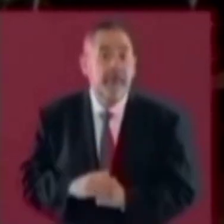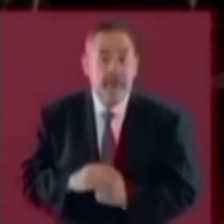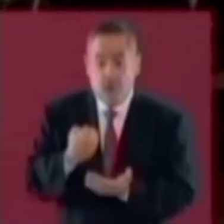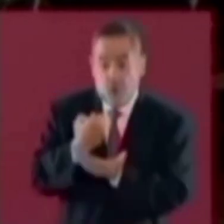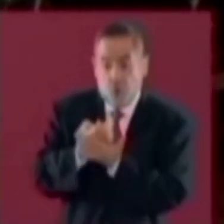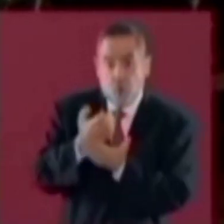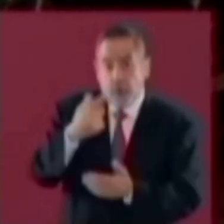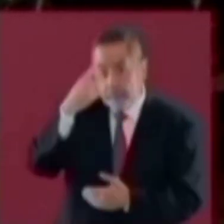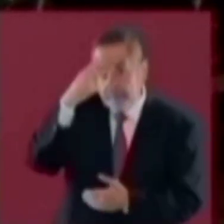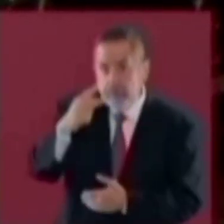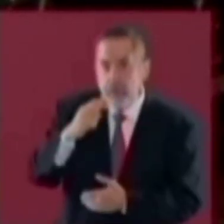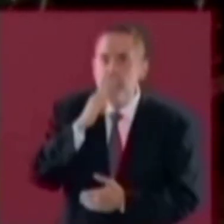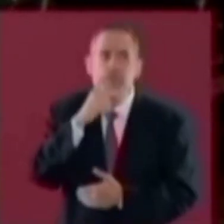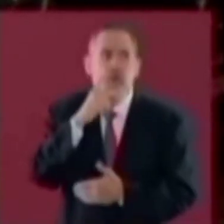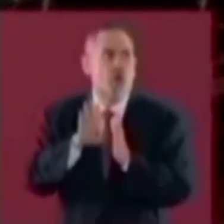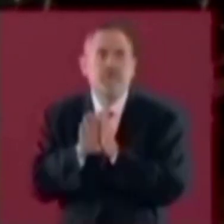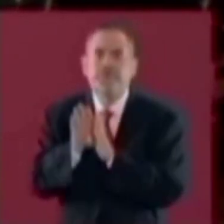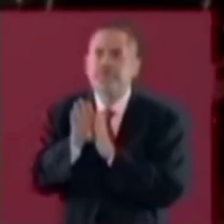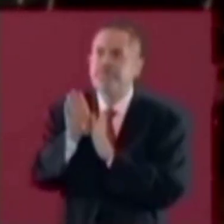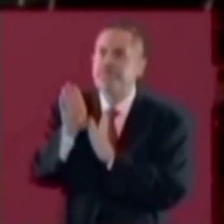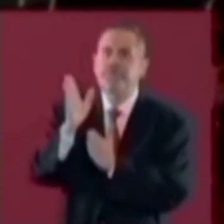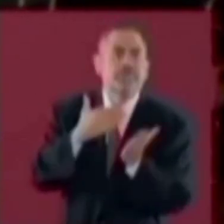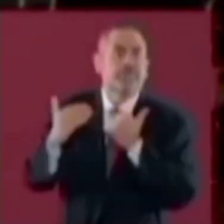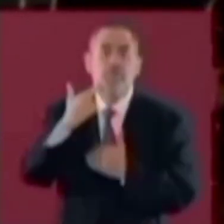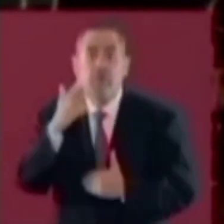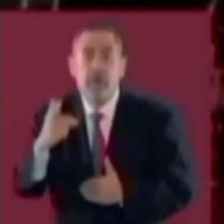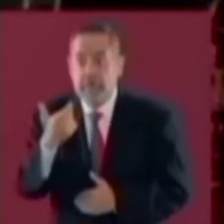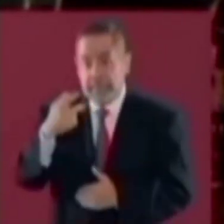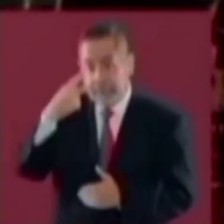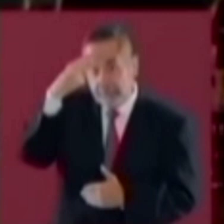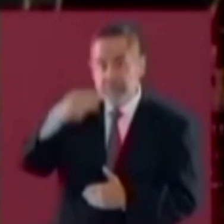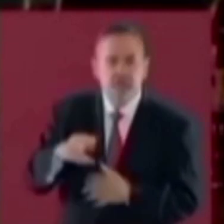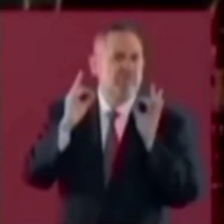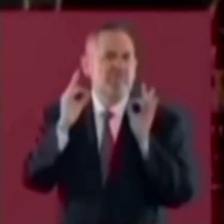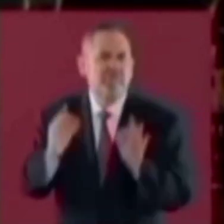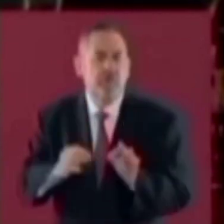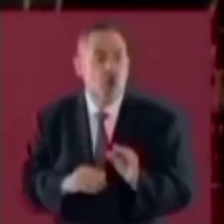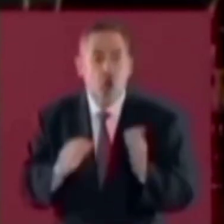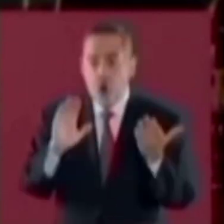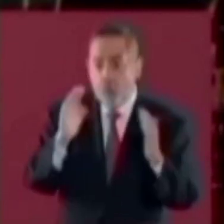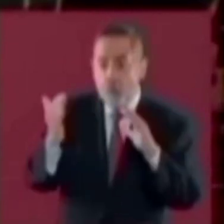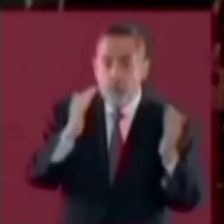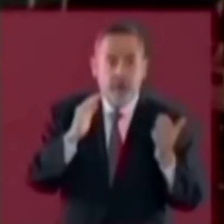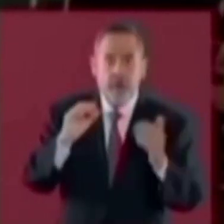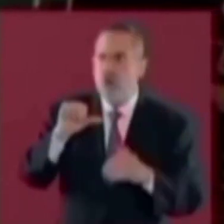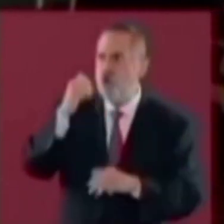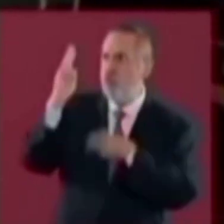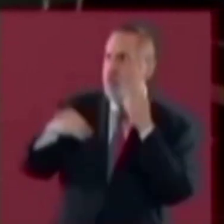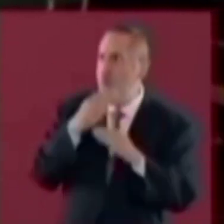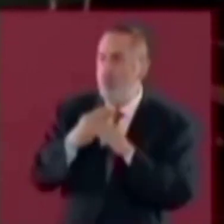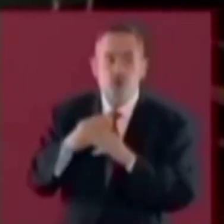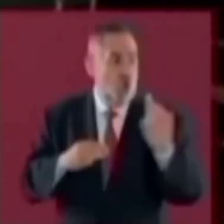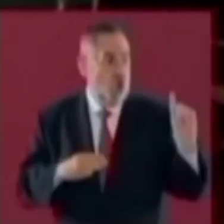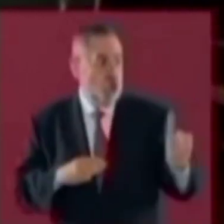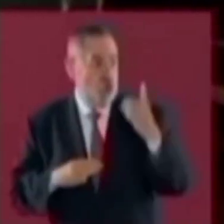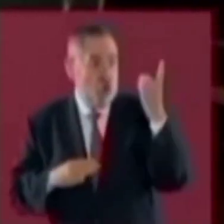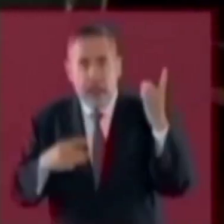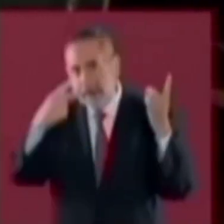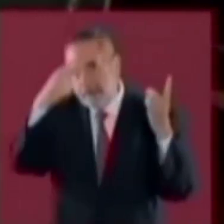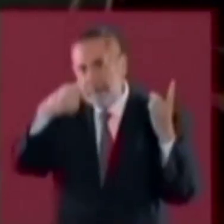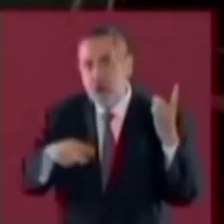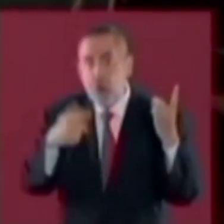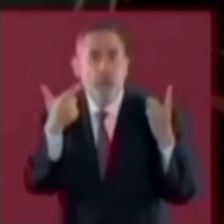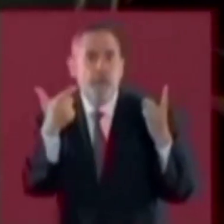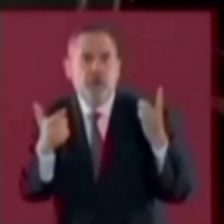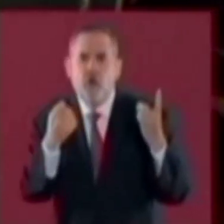la economía está creciendo el peso mexicano es la moneda que más se ha fortalecido en el mundo